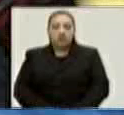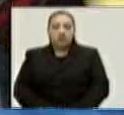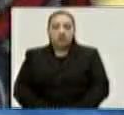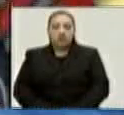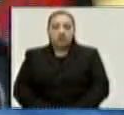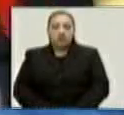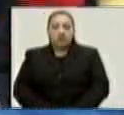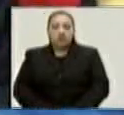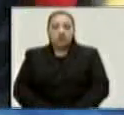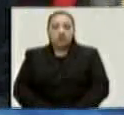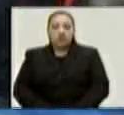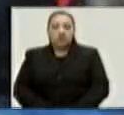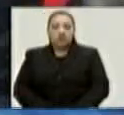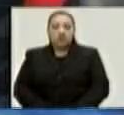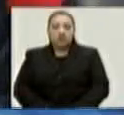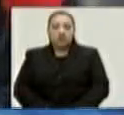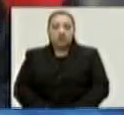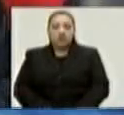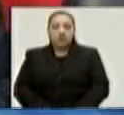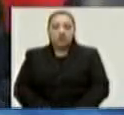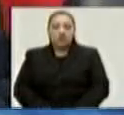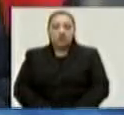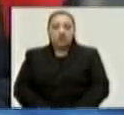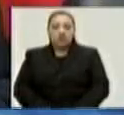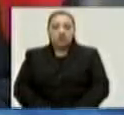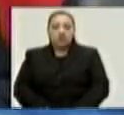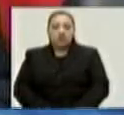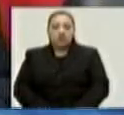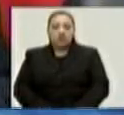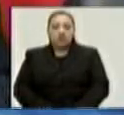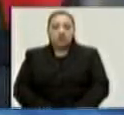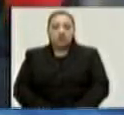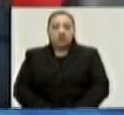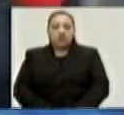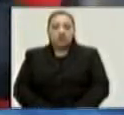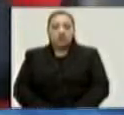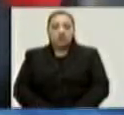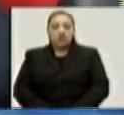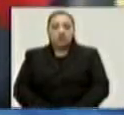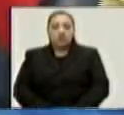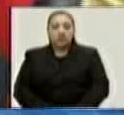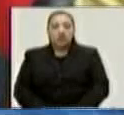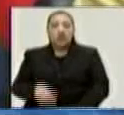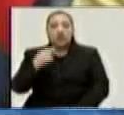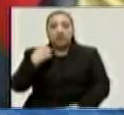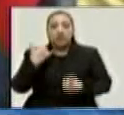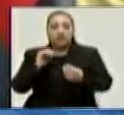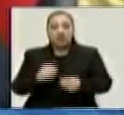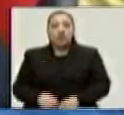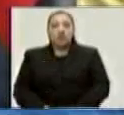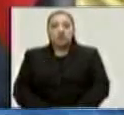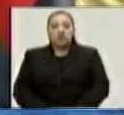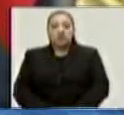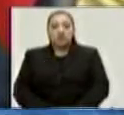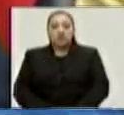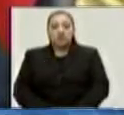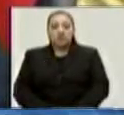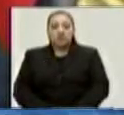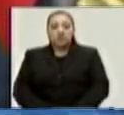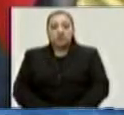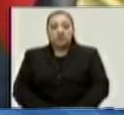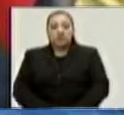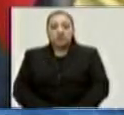En todo caso, la reunión aquí con el ministro de Educación. Puede continuar, señor ministro. Estaba dando cuenta, presidenta,